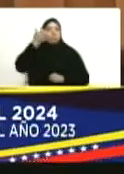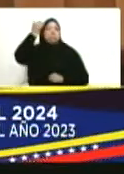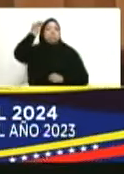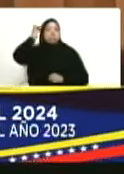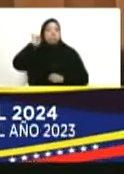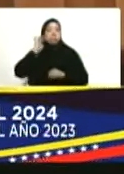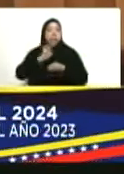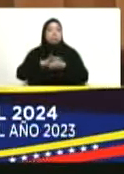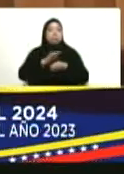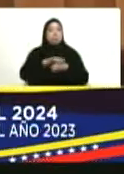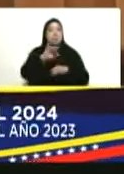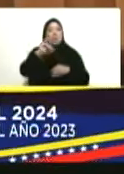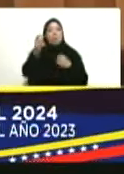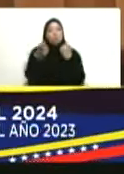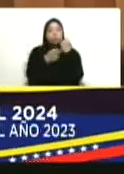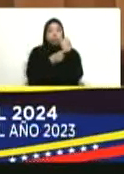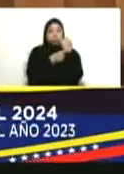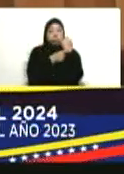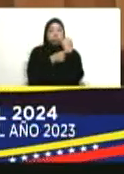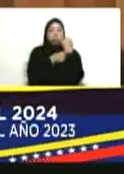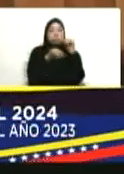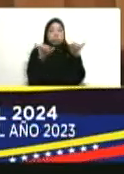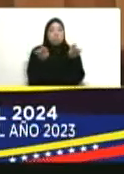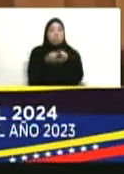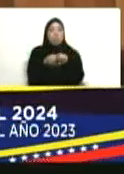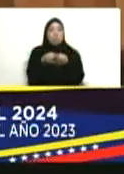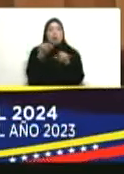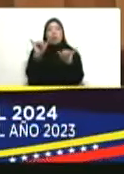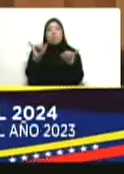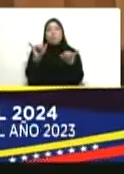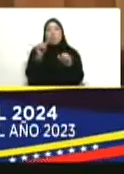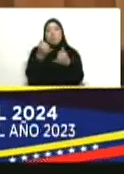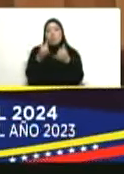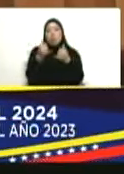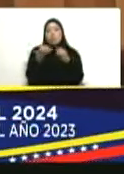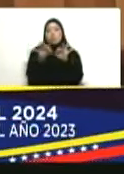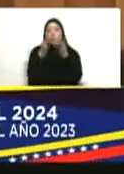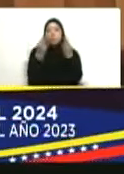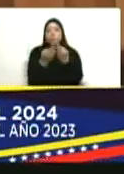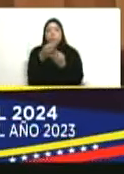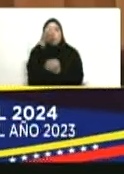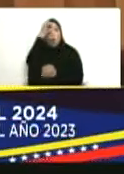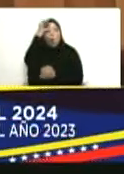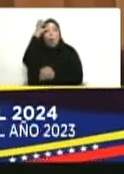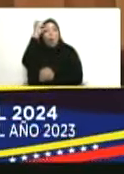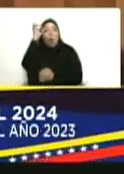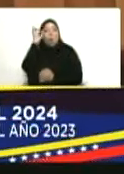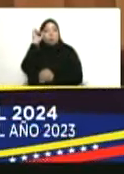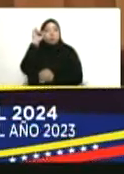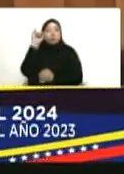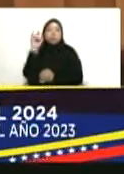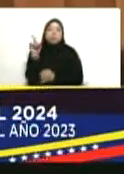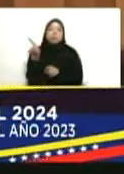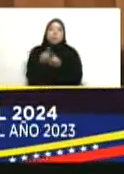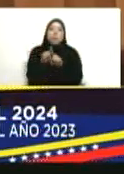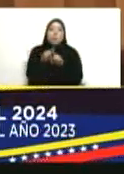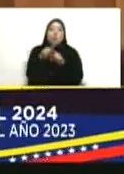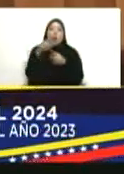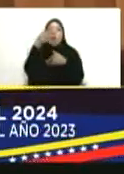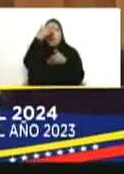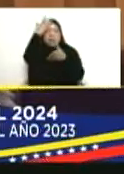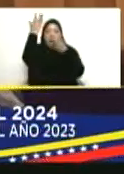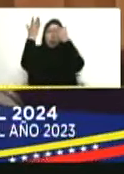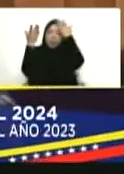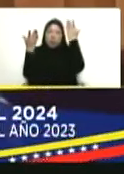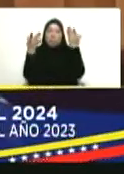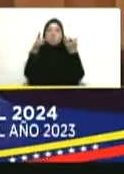don extremismo, los mismos apellidos, los mismos, el Borges, el López, la Machado, el Ledesma, el Capriles,